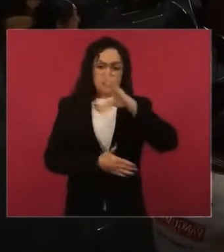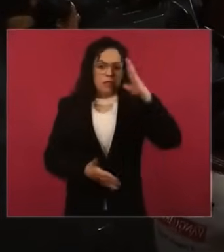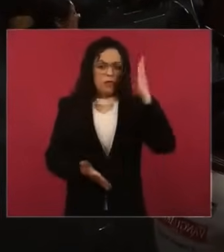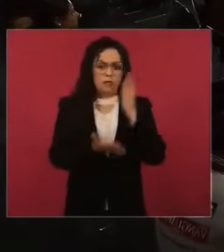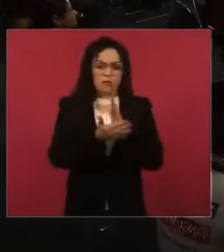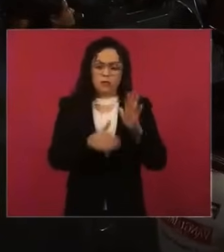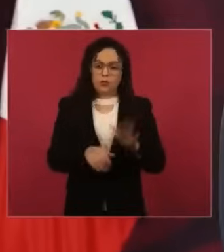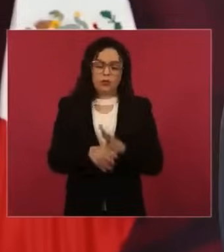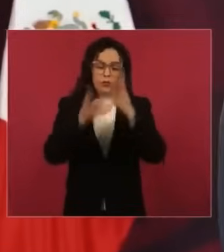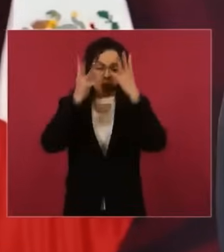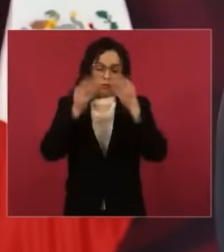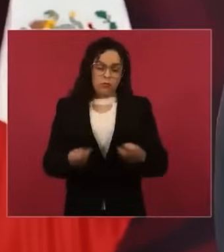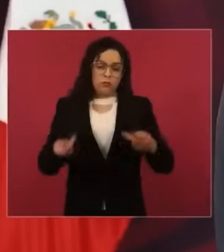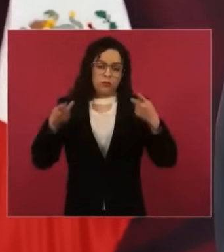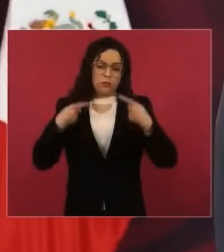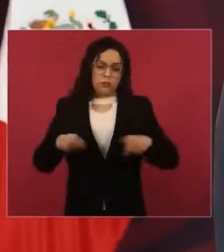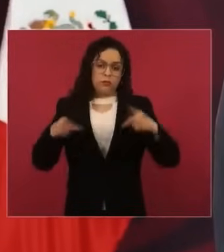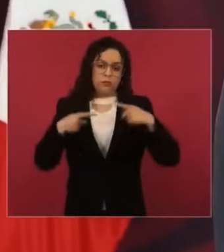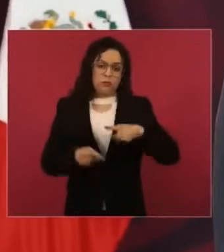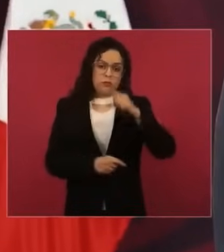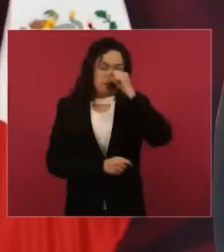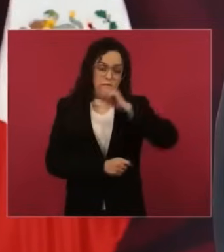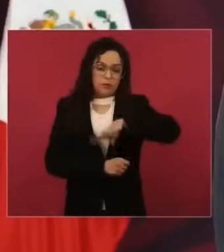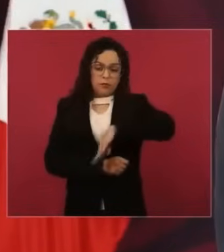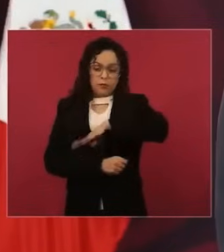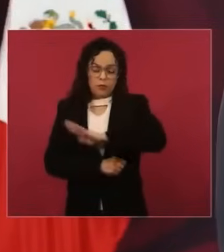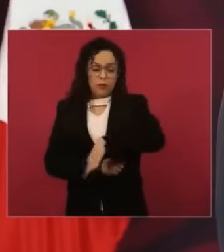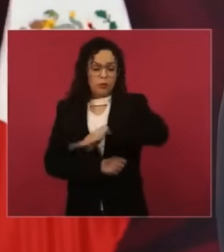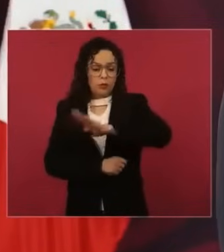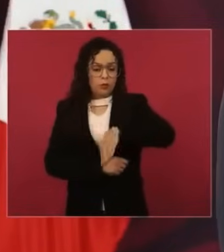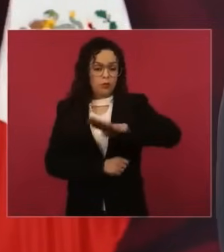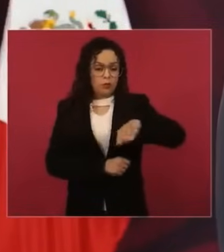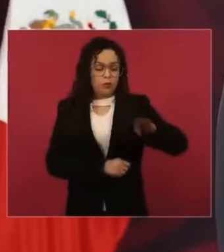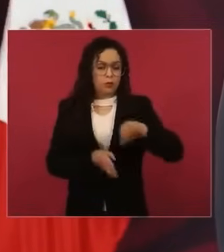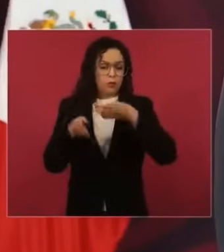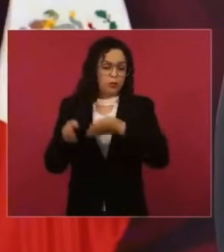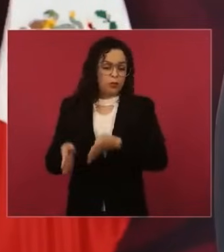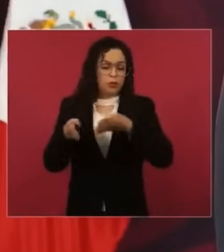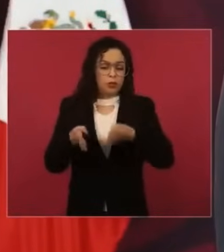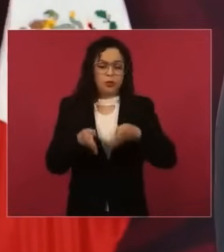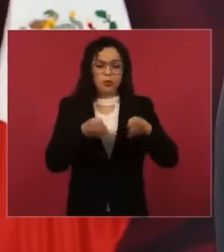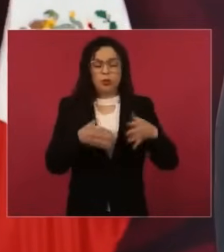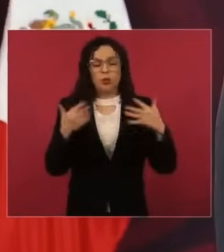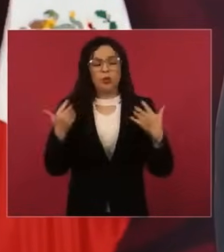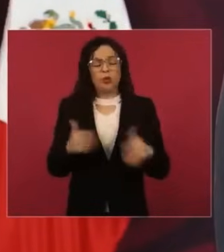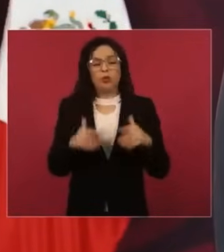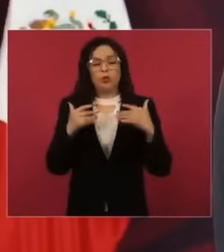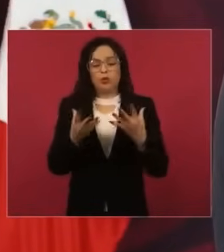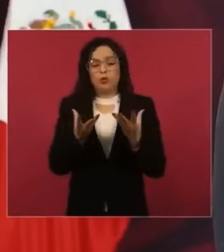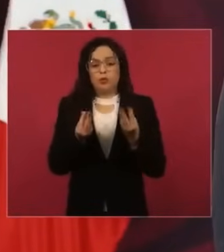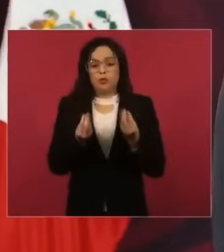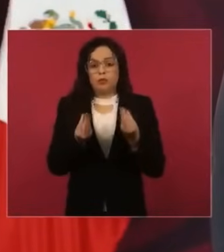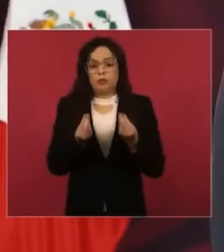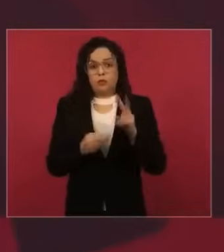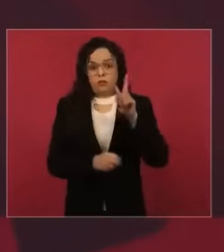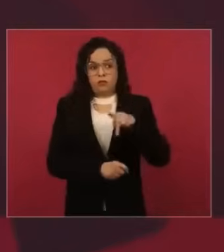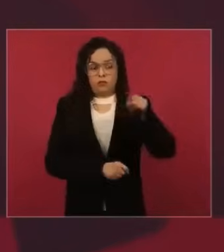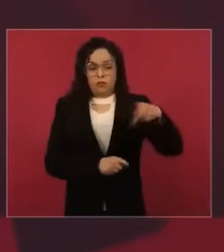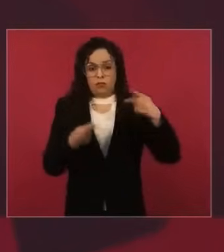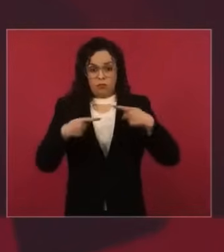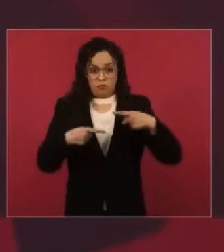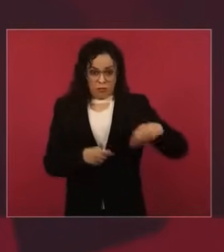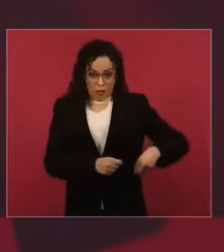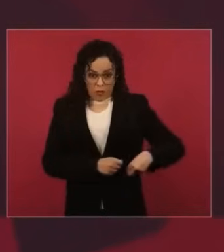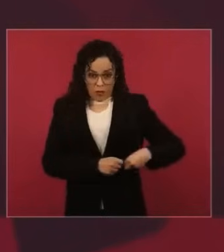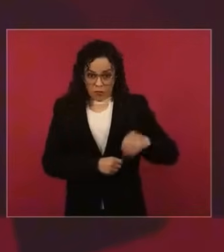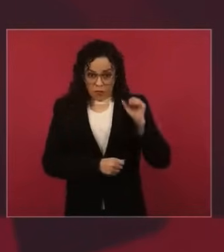encontraba en Acapulco porque iba a ser una tormenta tropical, ya lo dije, que iba a impactar Acapulco, pero como las 10,500